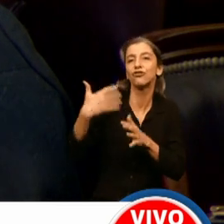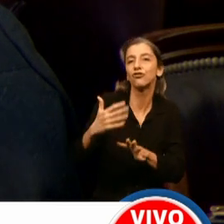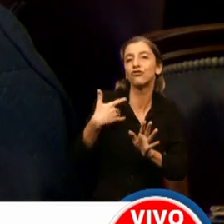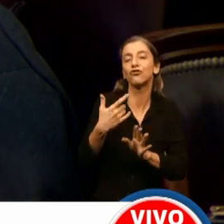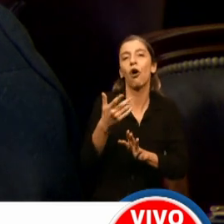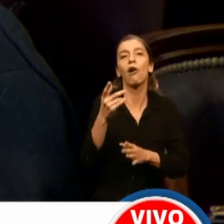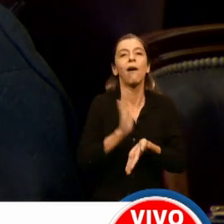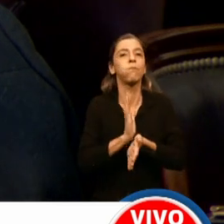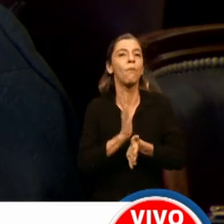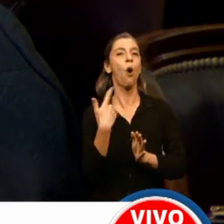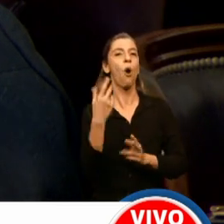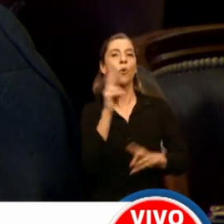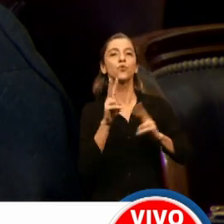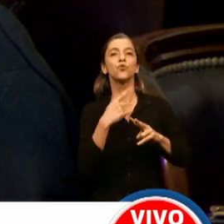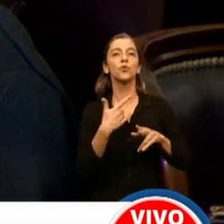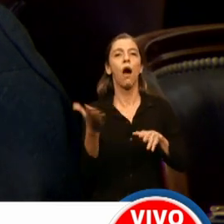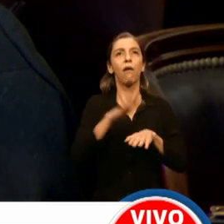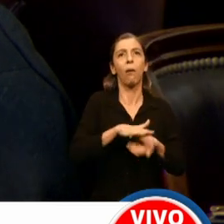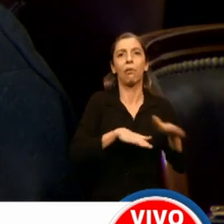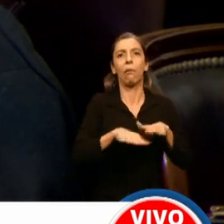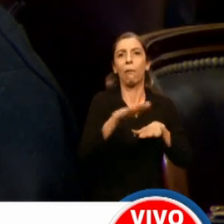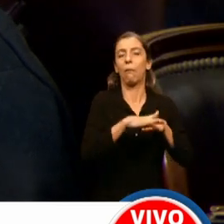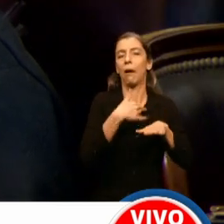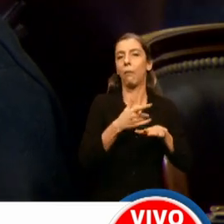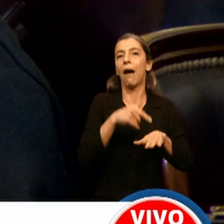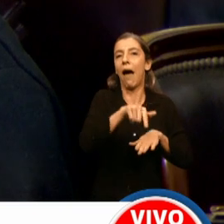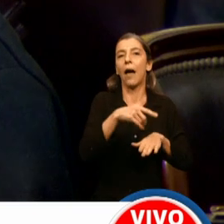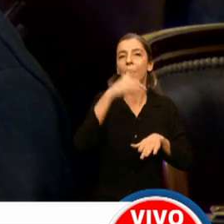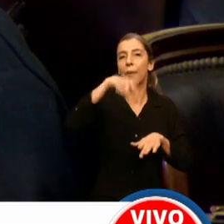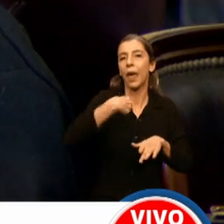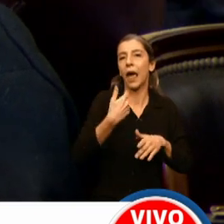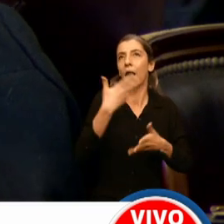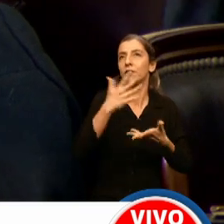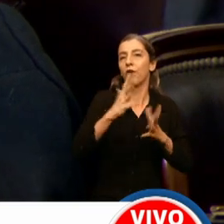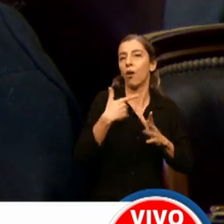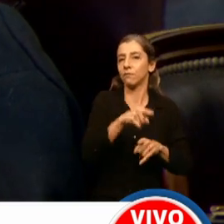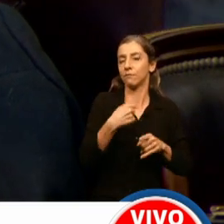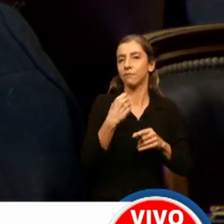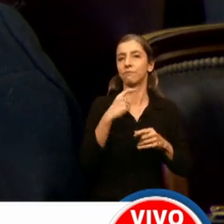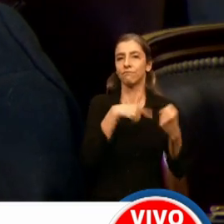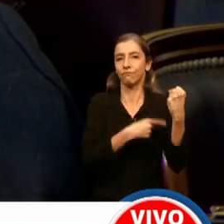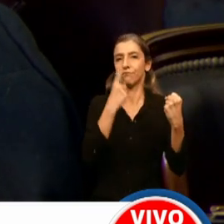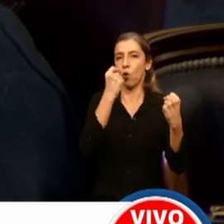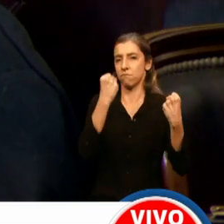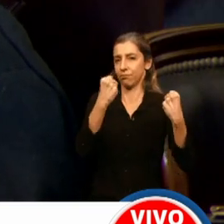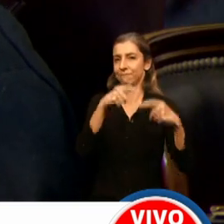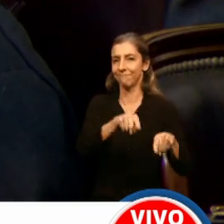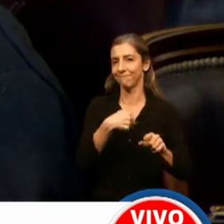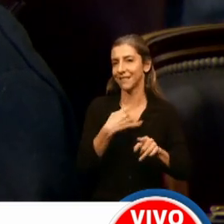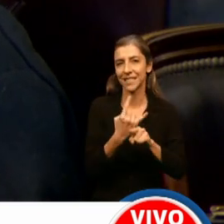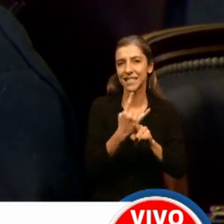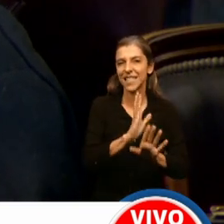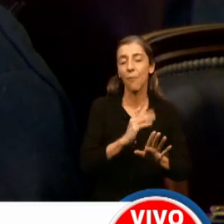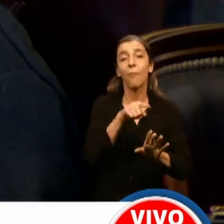capas geológicas que conforman por ejemplo los discursos del machismo todo esto hace a lo que podríamos llamar la